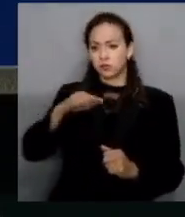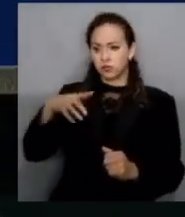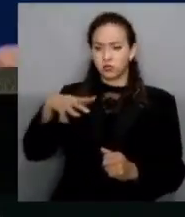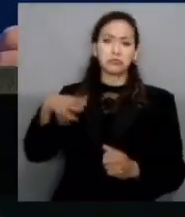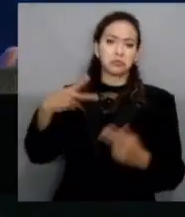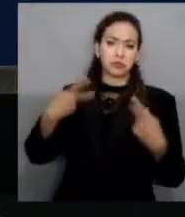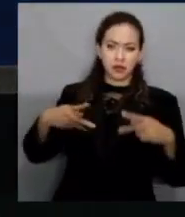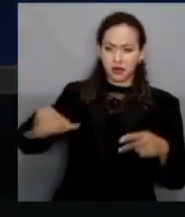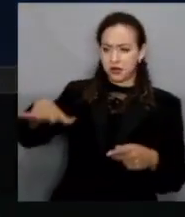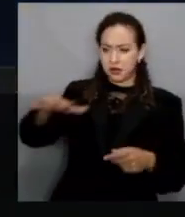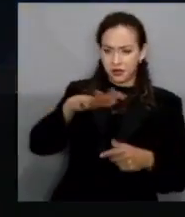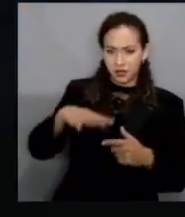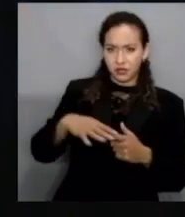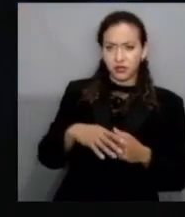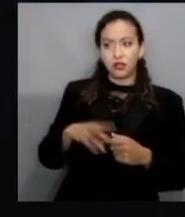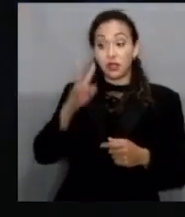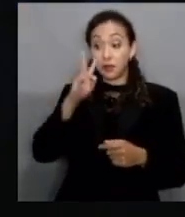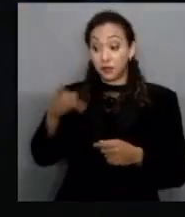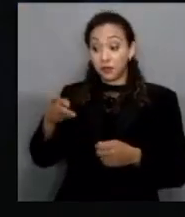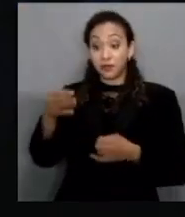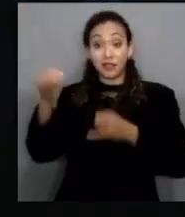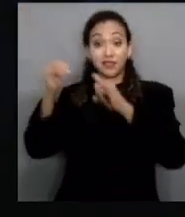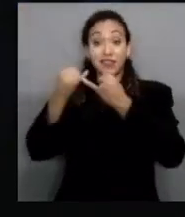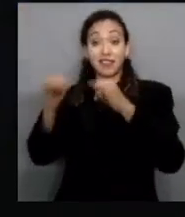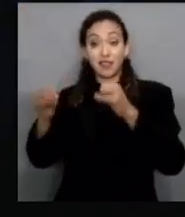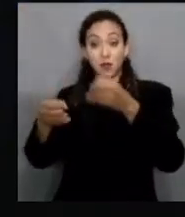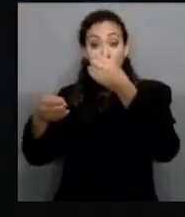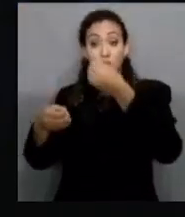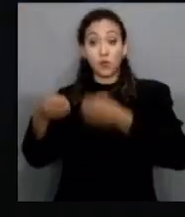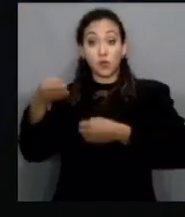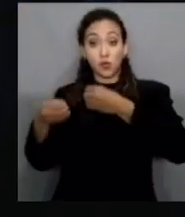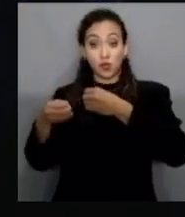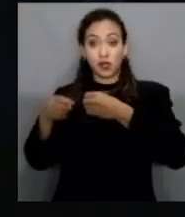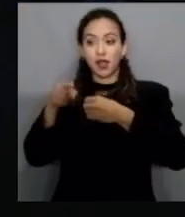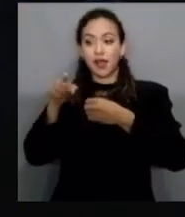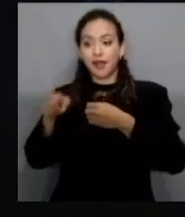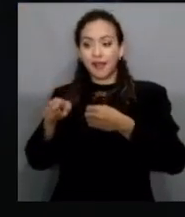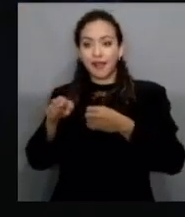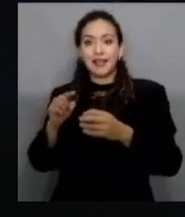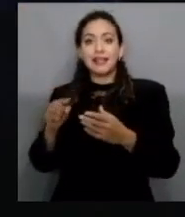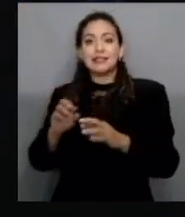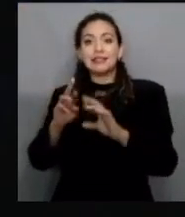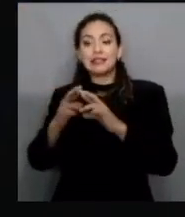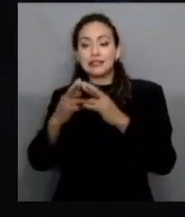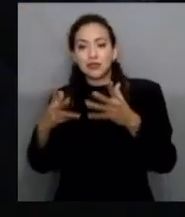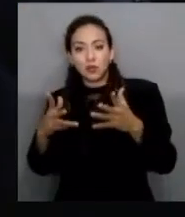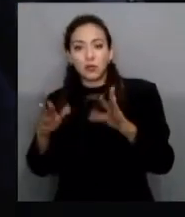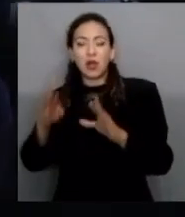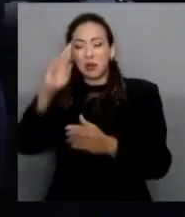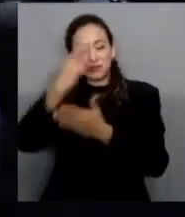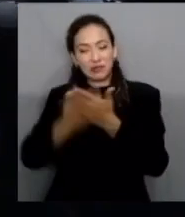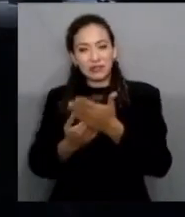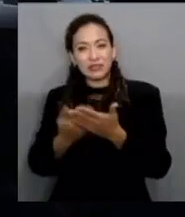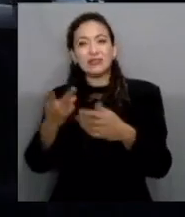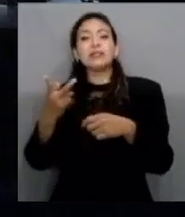esa independencia judicial se trastoque o se destruya,